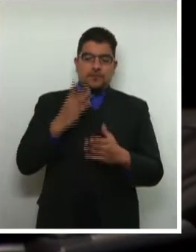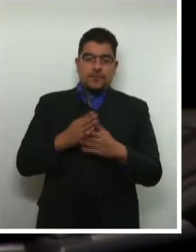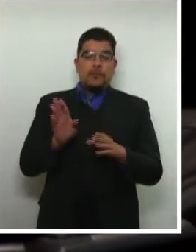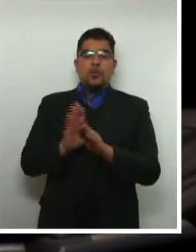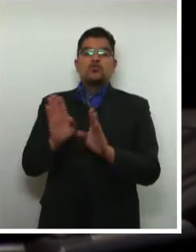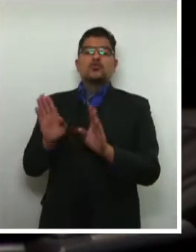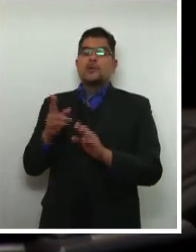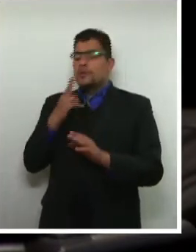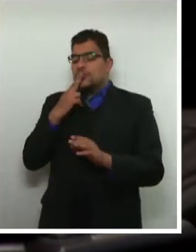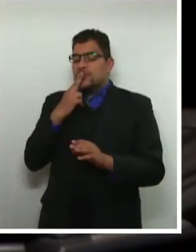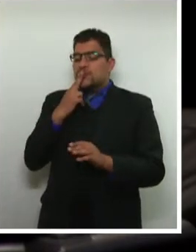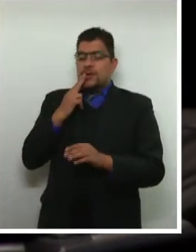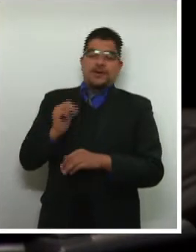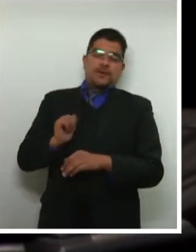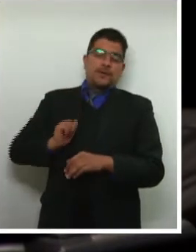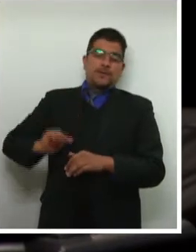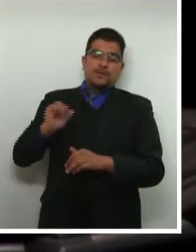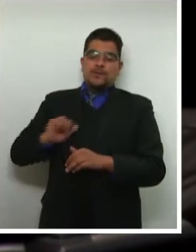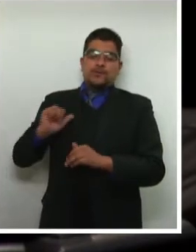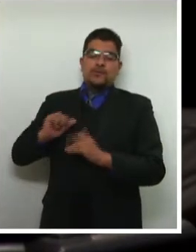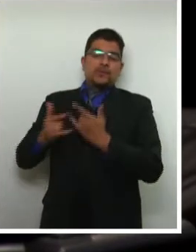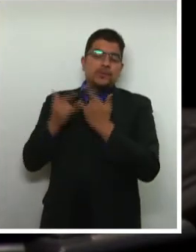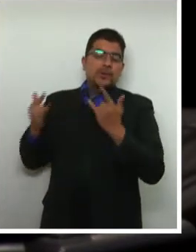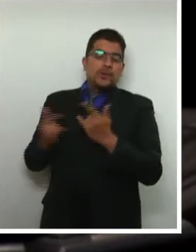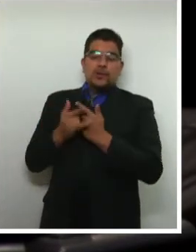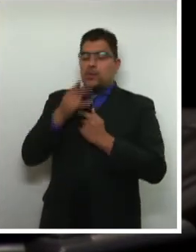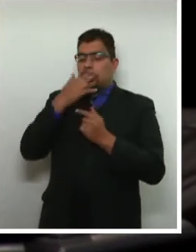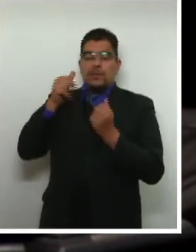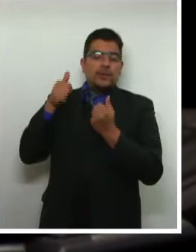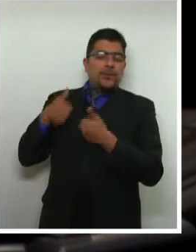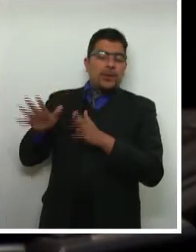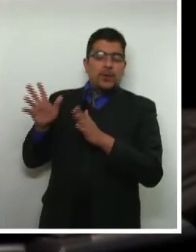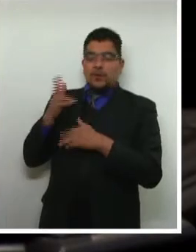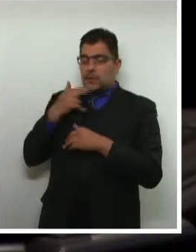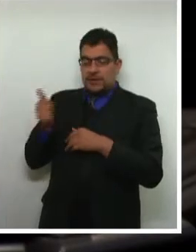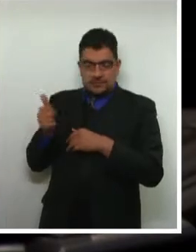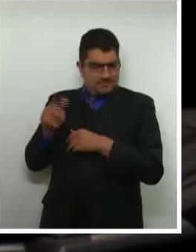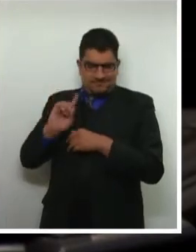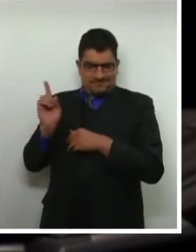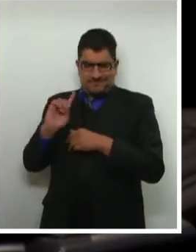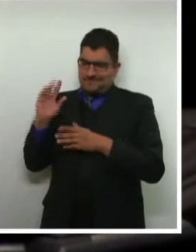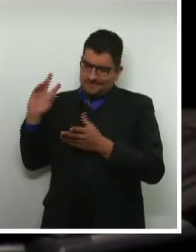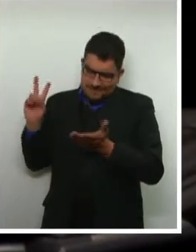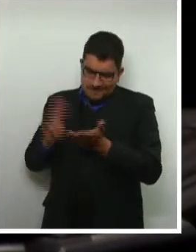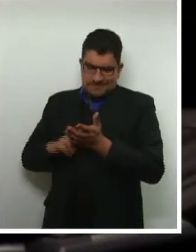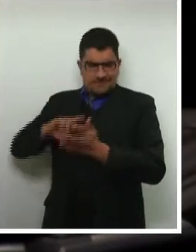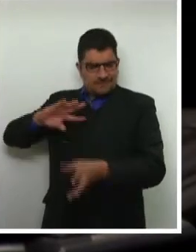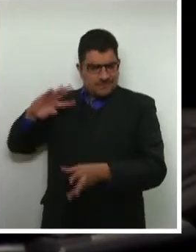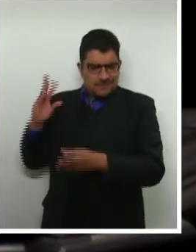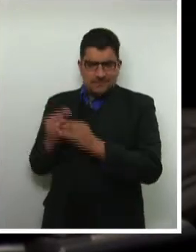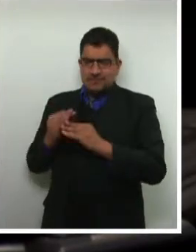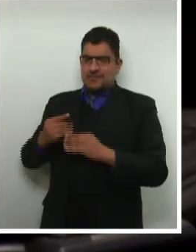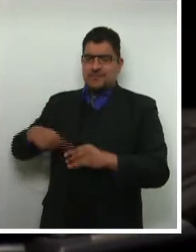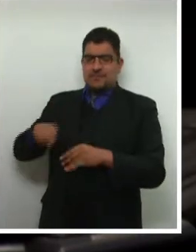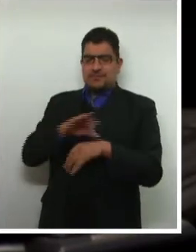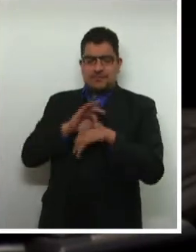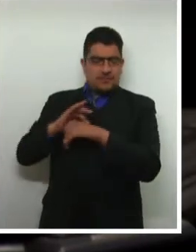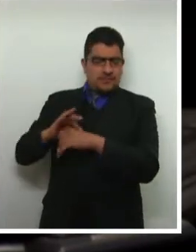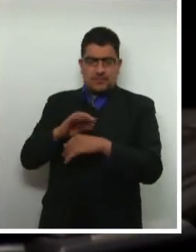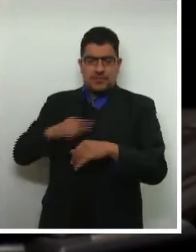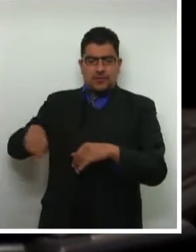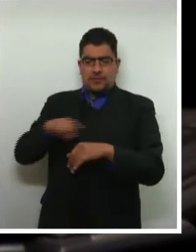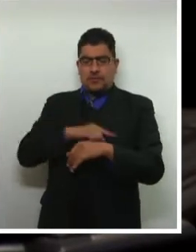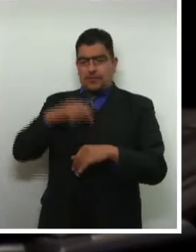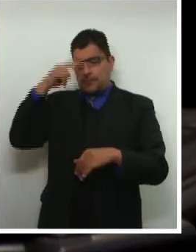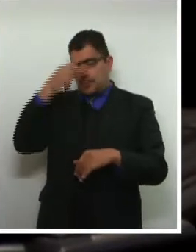reliquias e historias sin utilidad, sino de aquello que nos hace capitalinos y